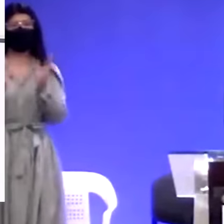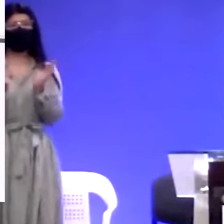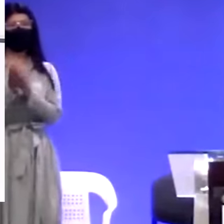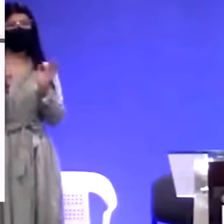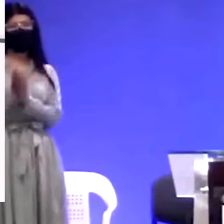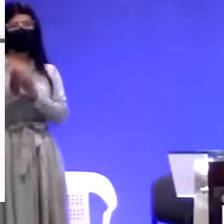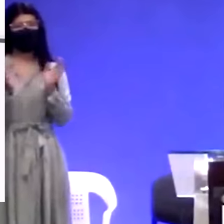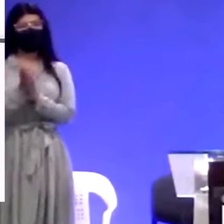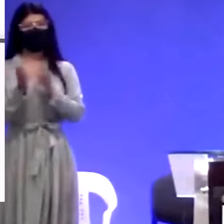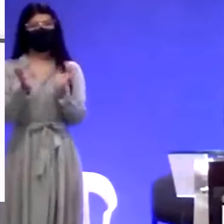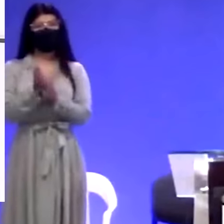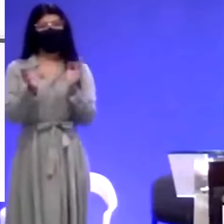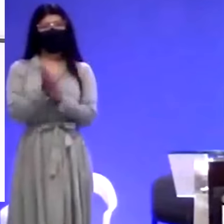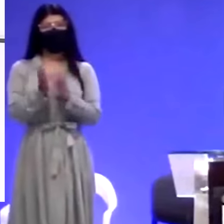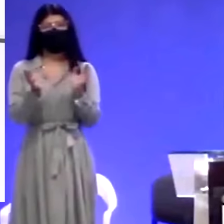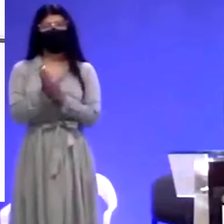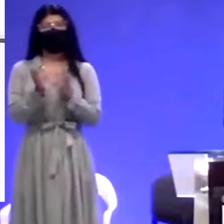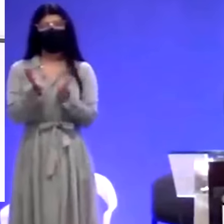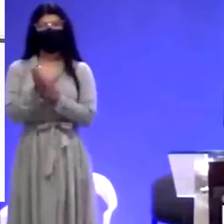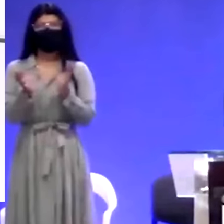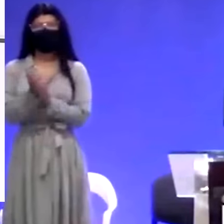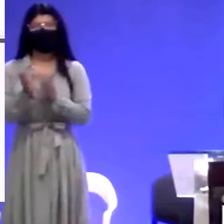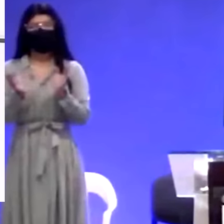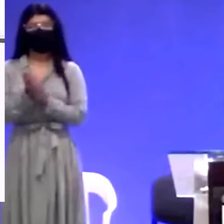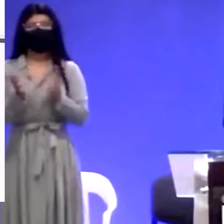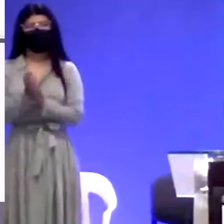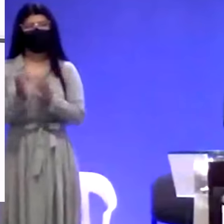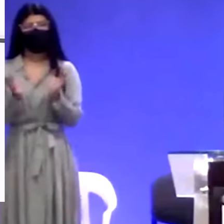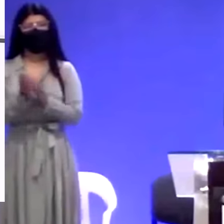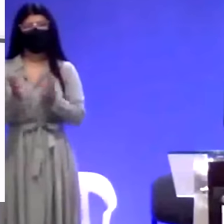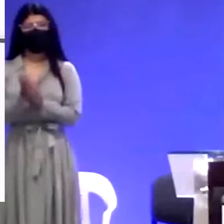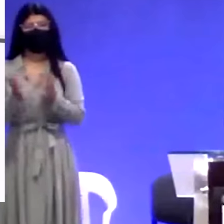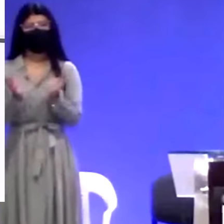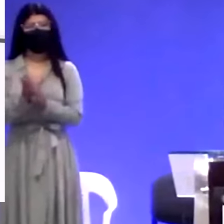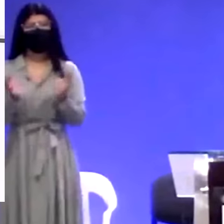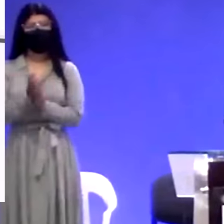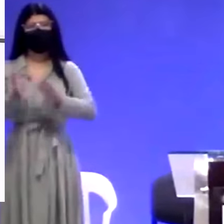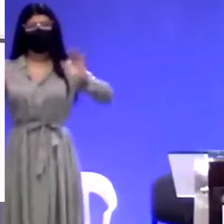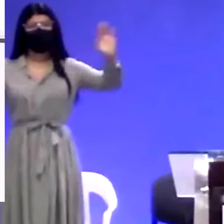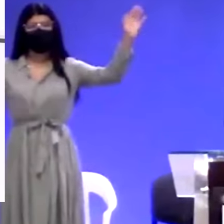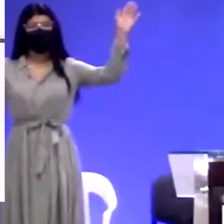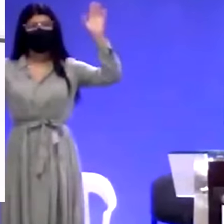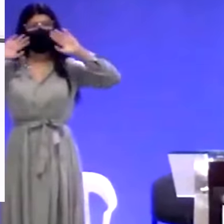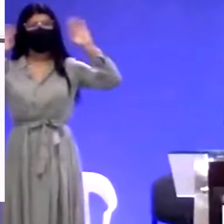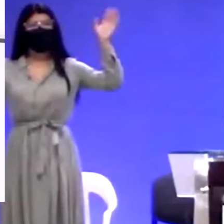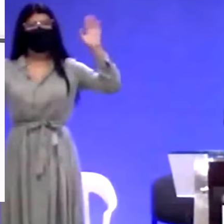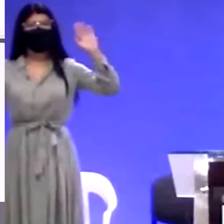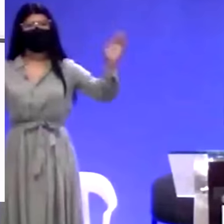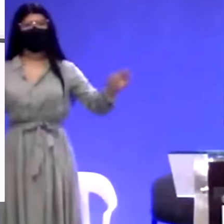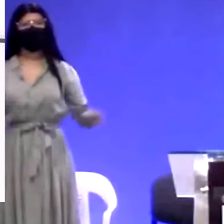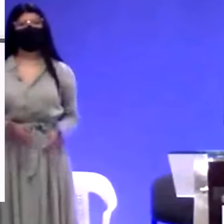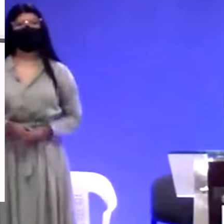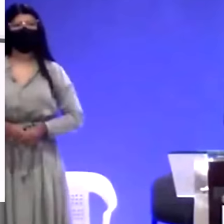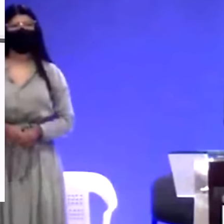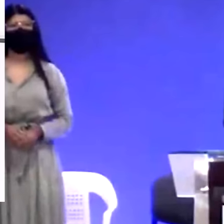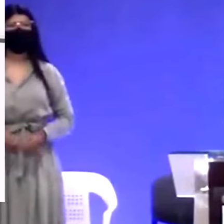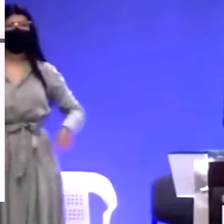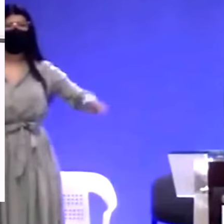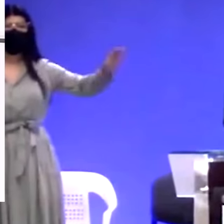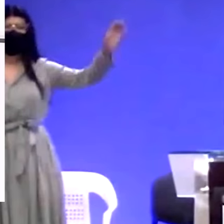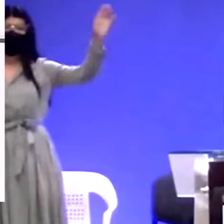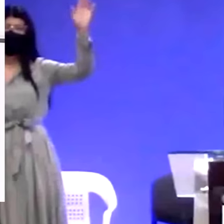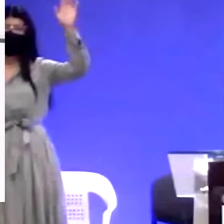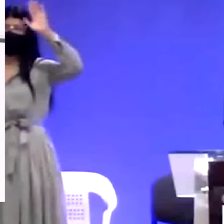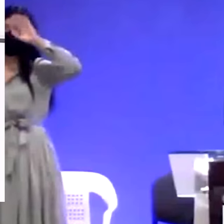voy a sustentar, te voy a transformar. Así que es importante que pongamos en práctica lo que hemos escuchado en esta predicación. Saber lo que Dios nos